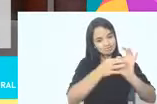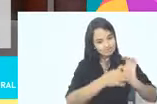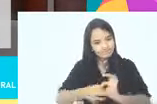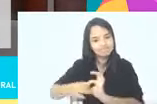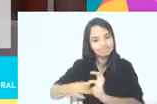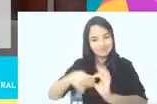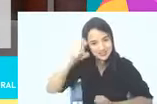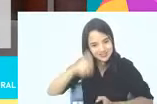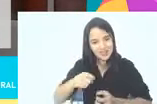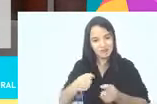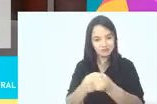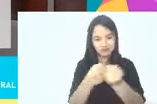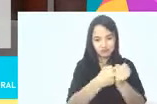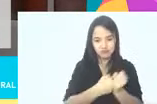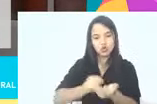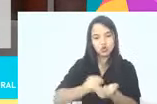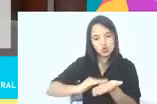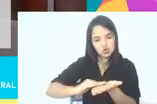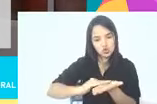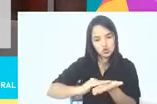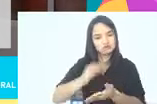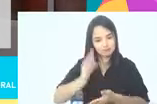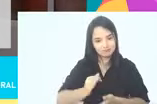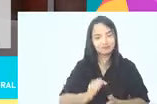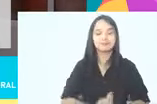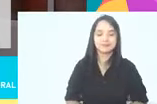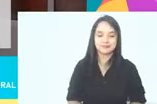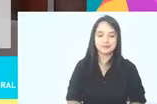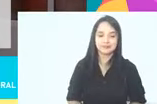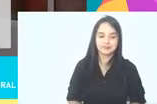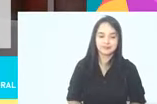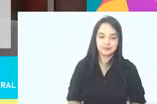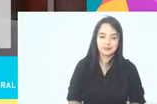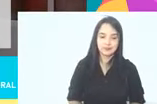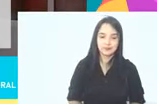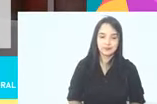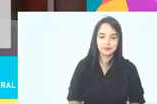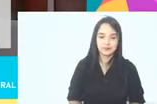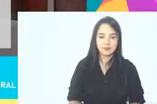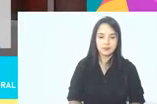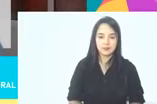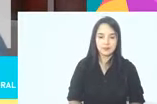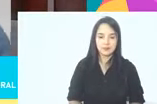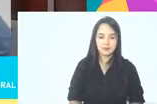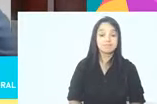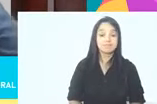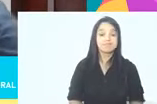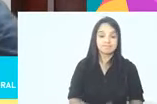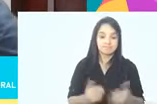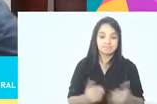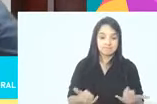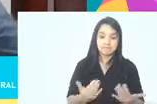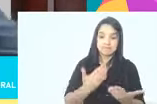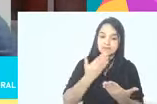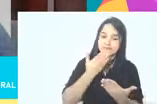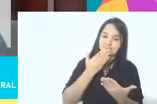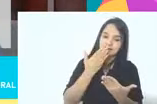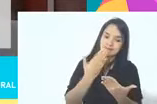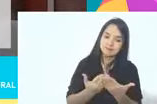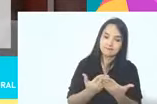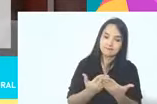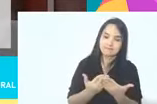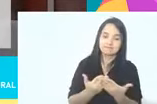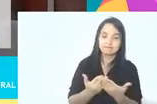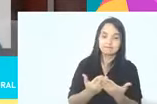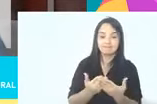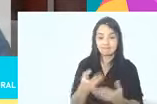este momento esta oportunidad. Es totalmente gratuito y va a quedar súper fortalecido el sistema de cultura,